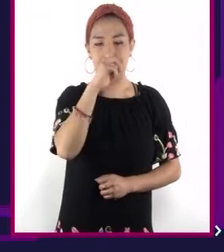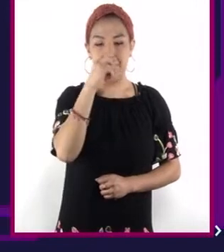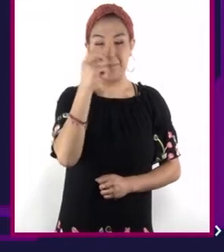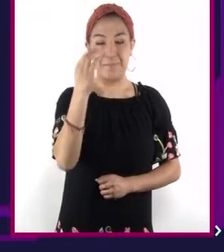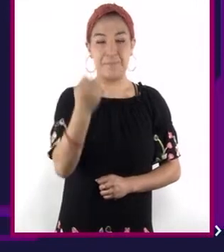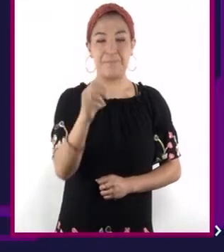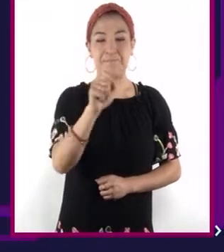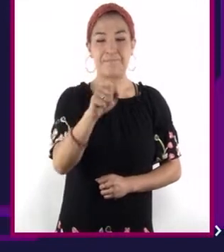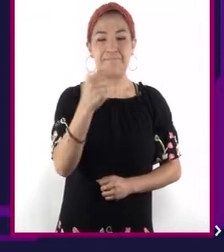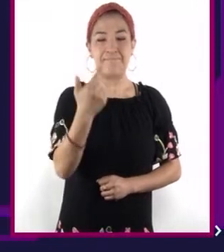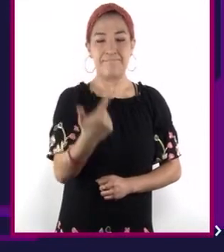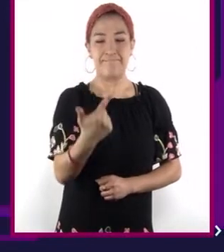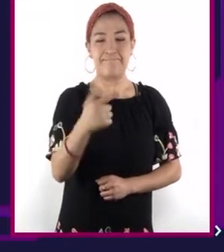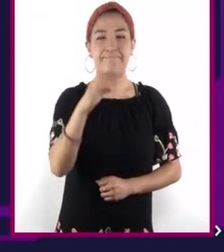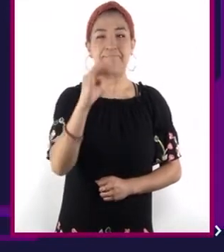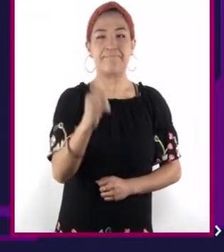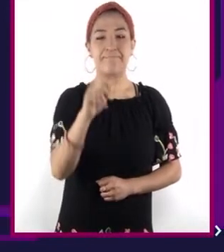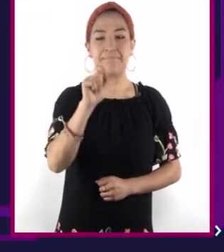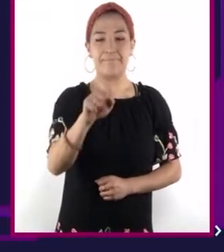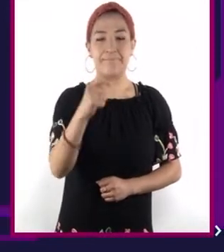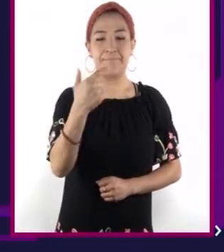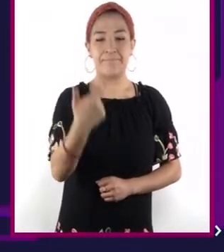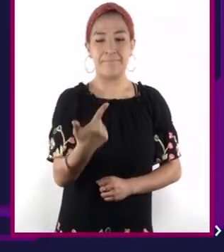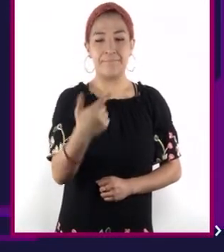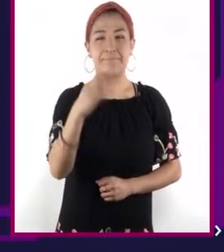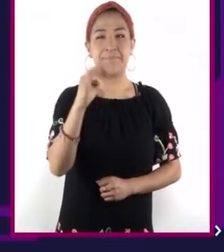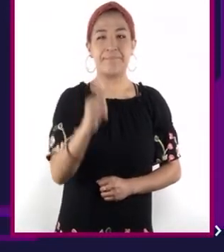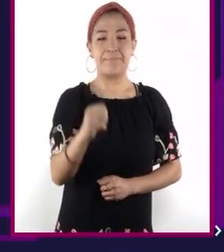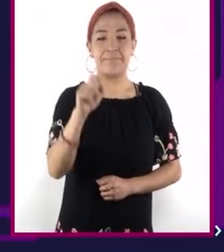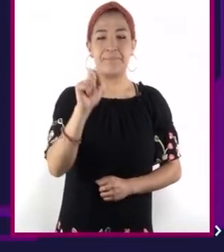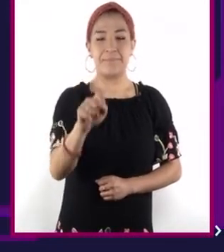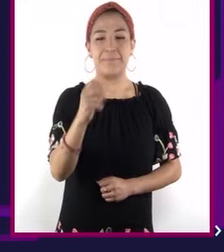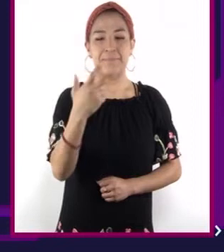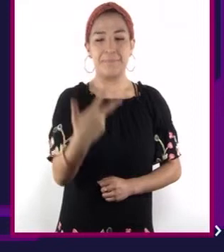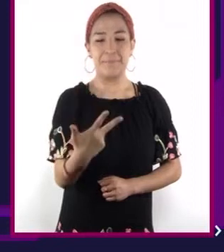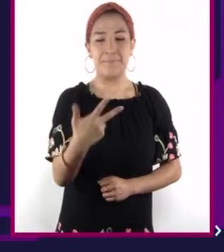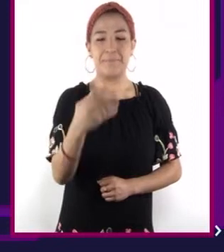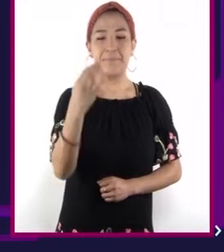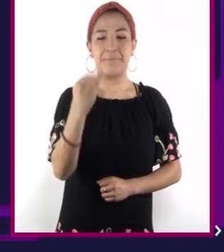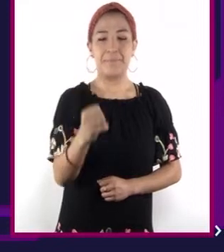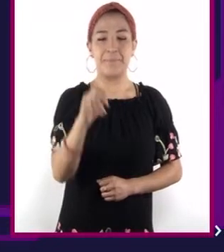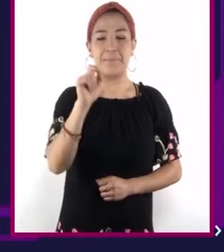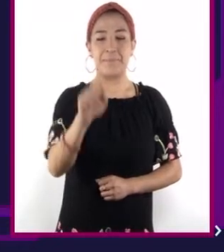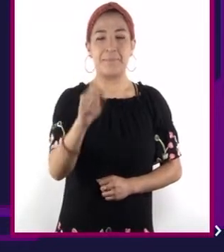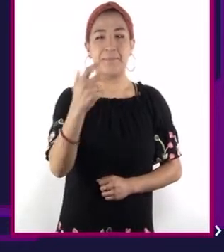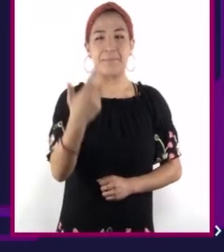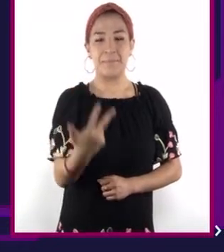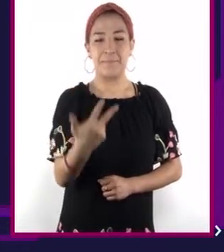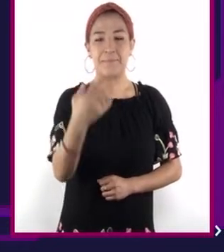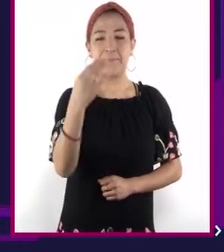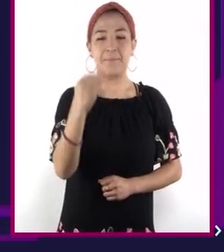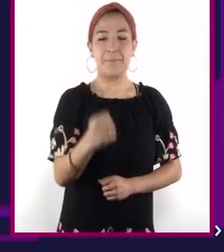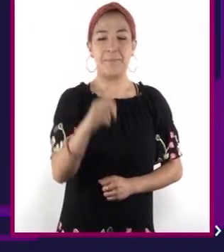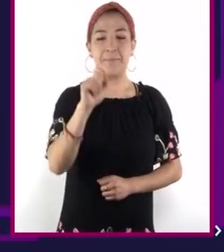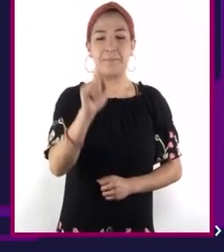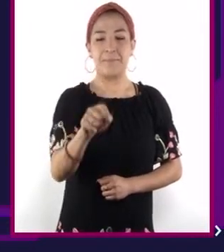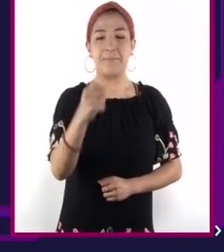9.6, 9.7, 9.7, 9.8,